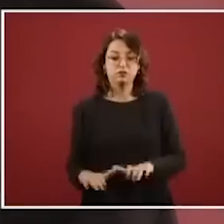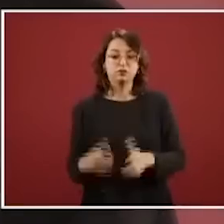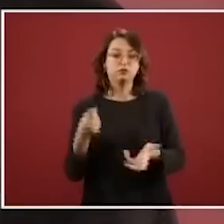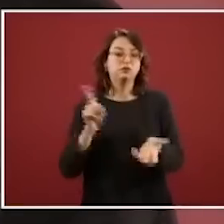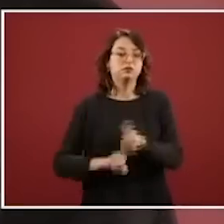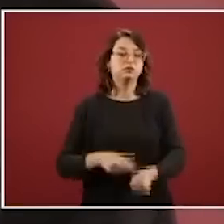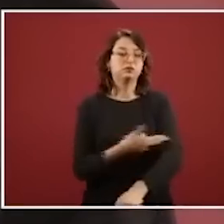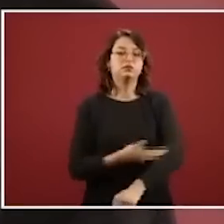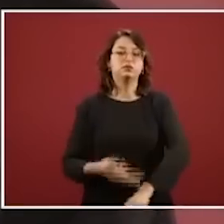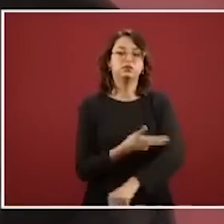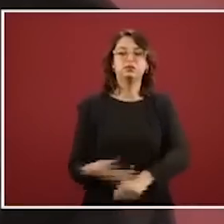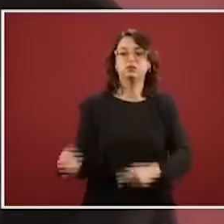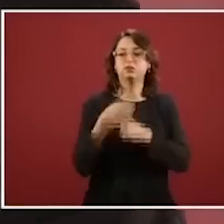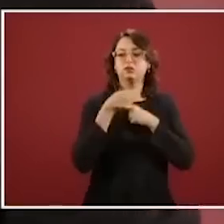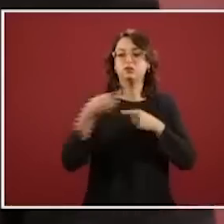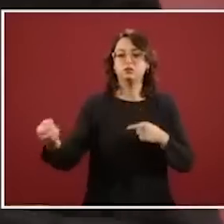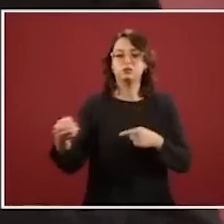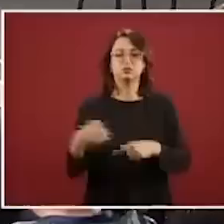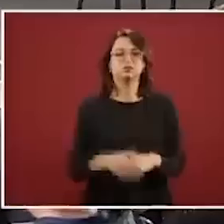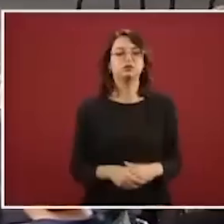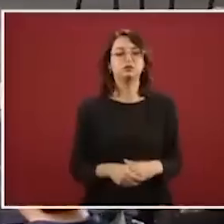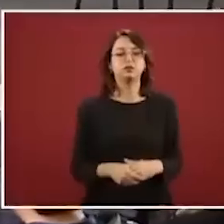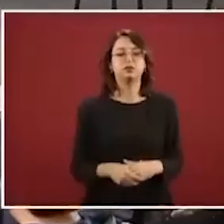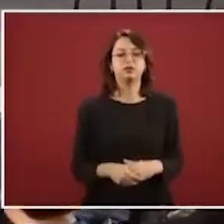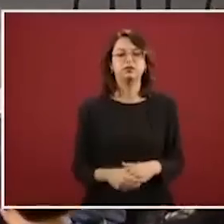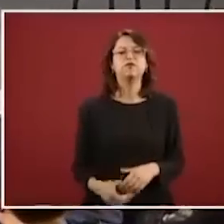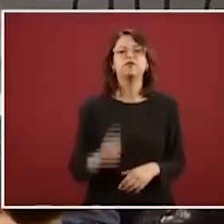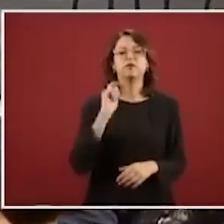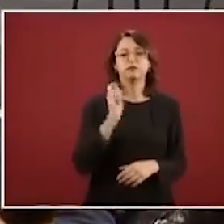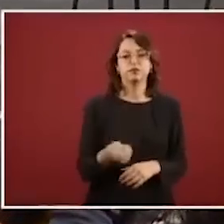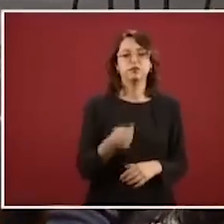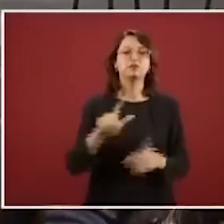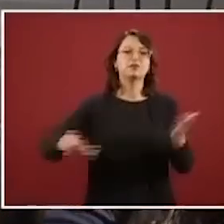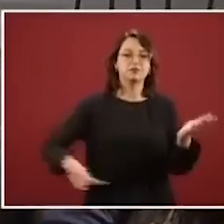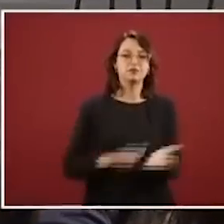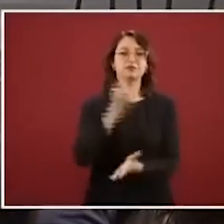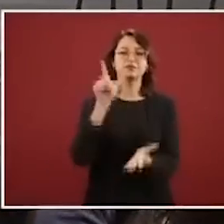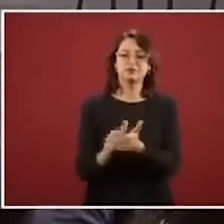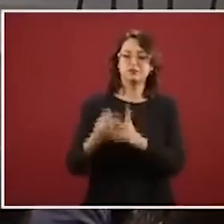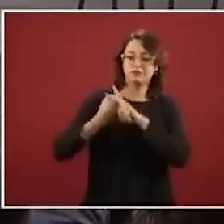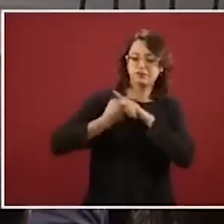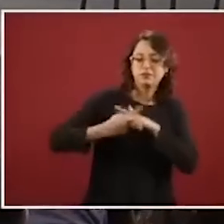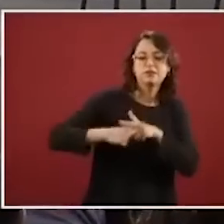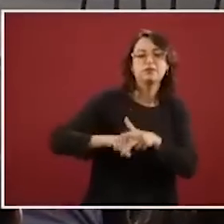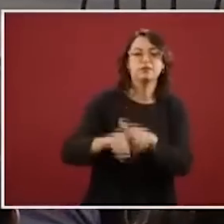eso. Eso es lo que podríamos llamar la ley de implementación en México.